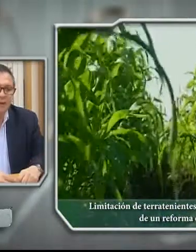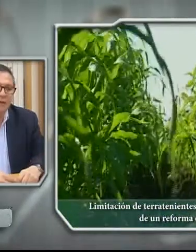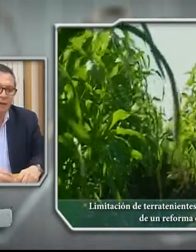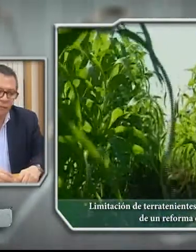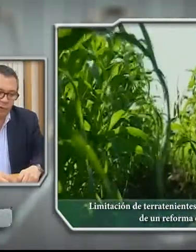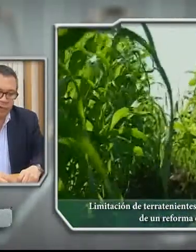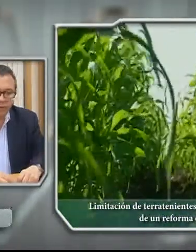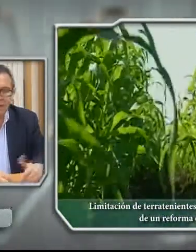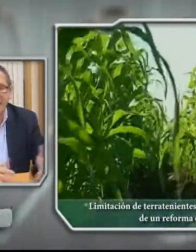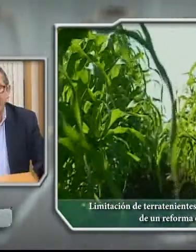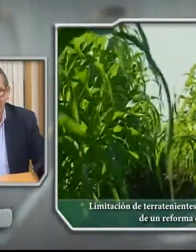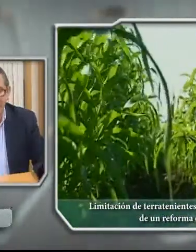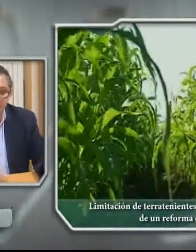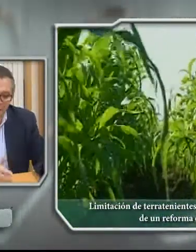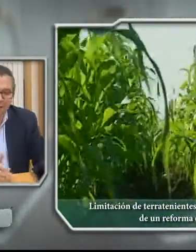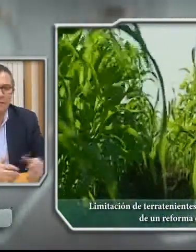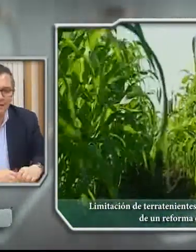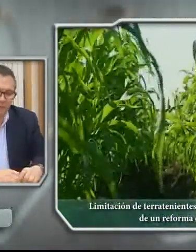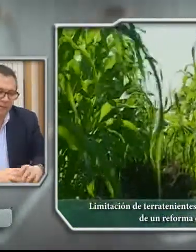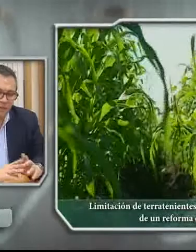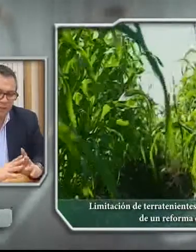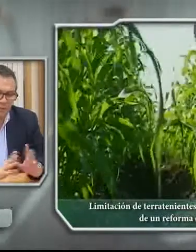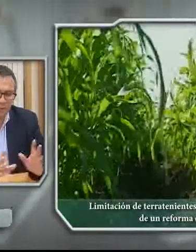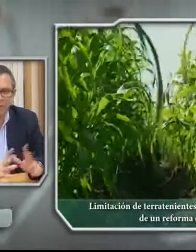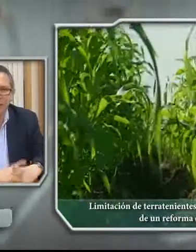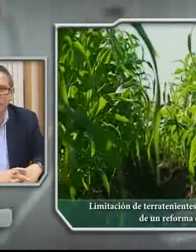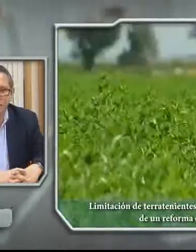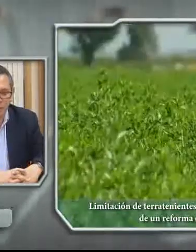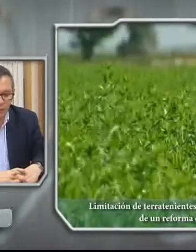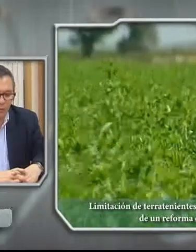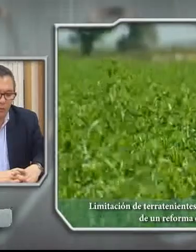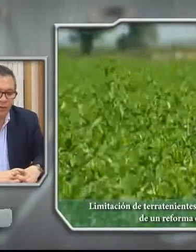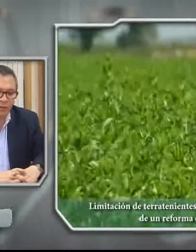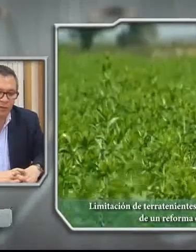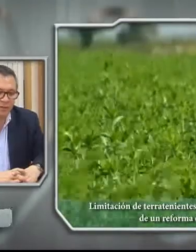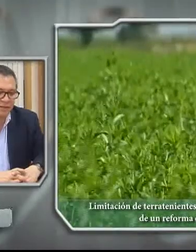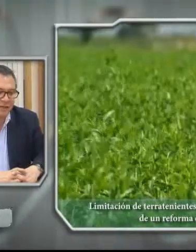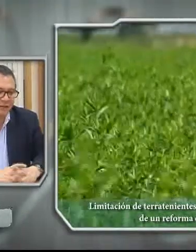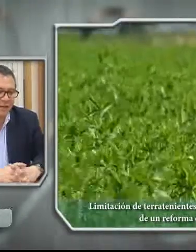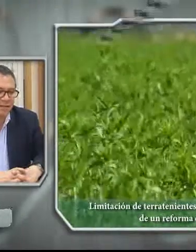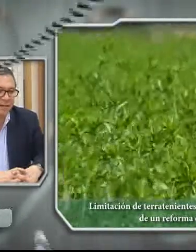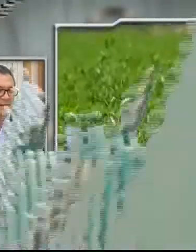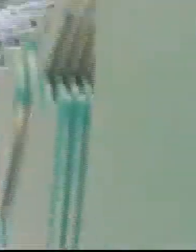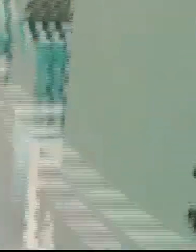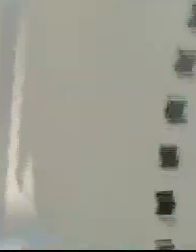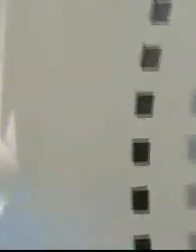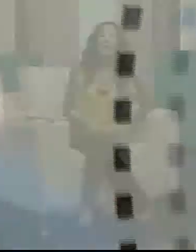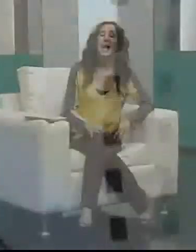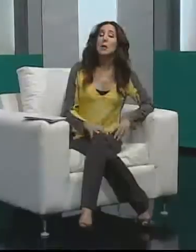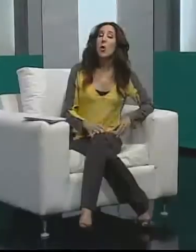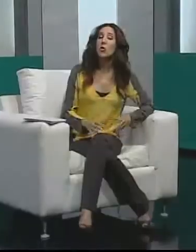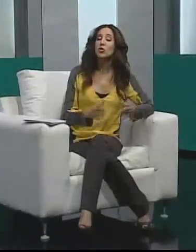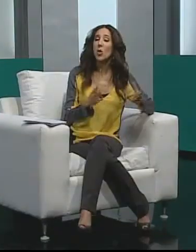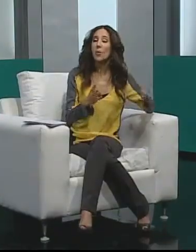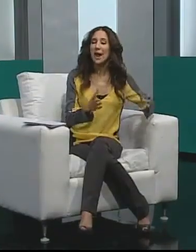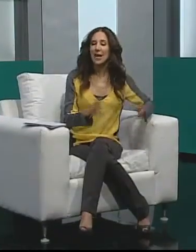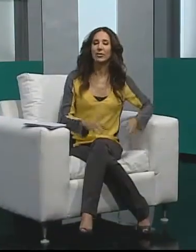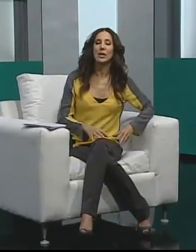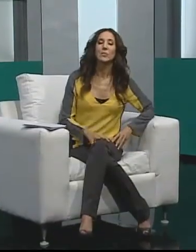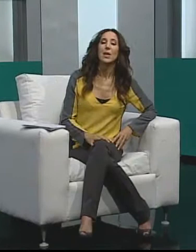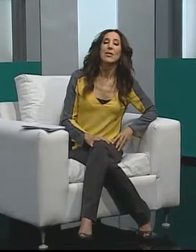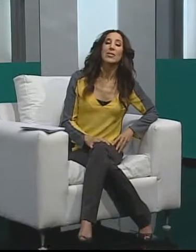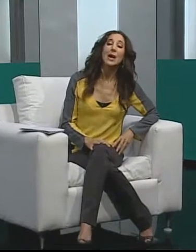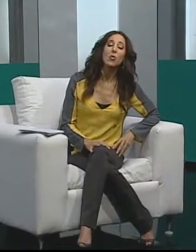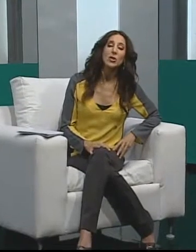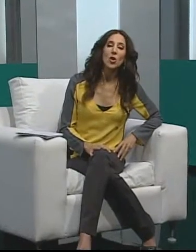política importante, amén de ser una fuerza económica que todo el mundo reconoce hasta la fecha. El modus